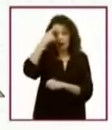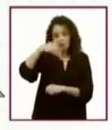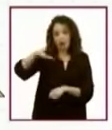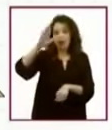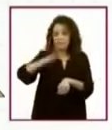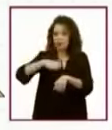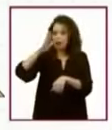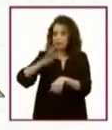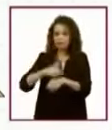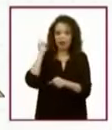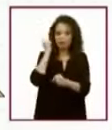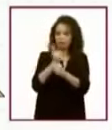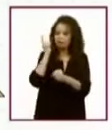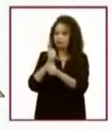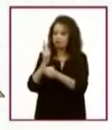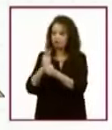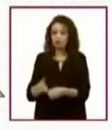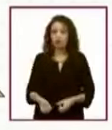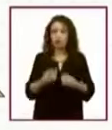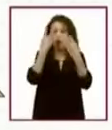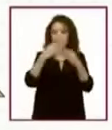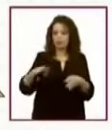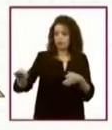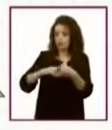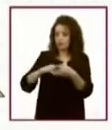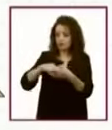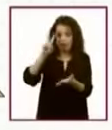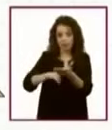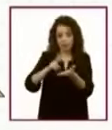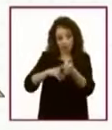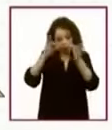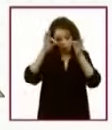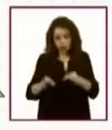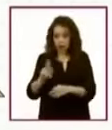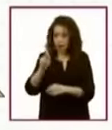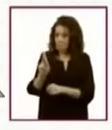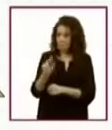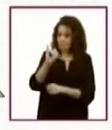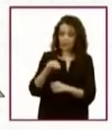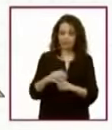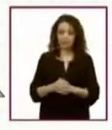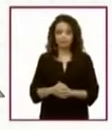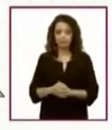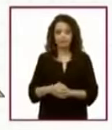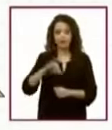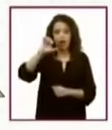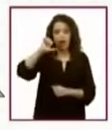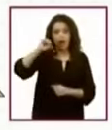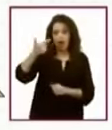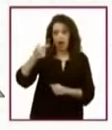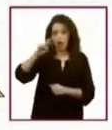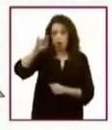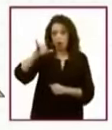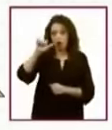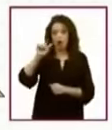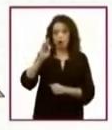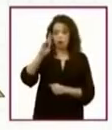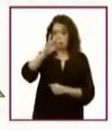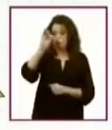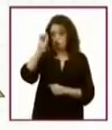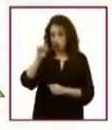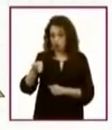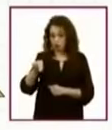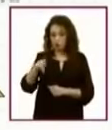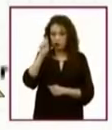y encontrar mejores aproximaciones. El método de la aguja de Buffon, planteado por el matemático y